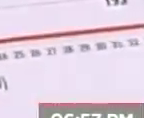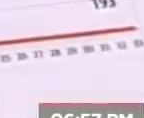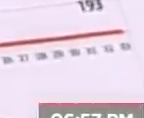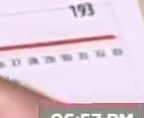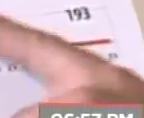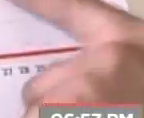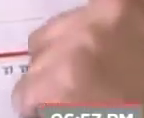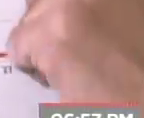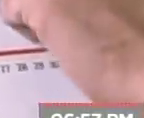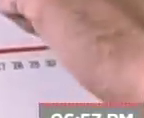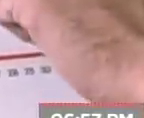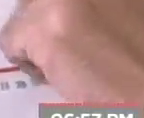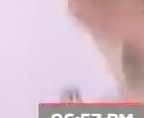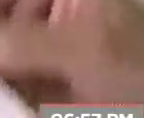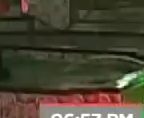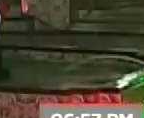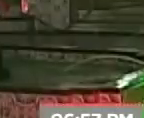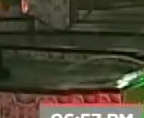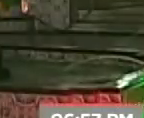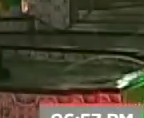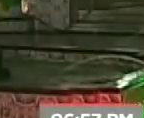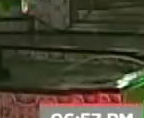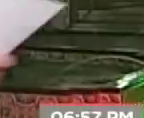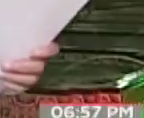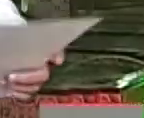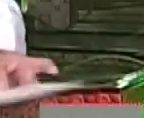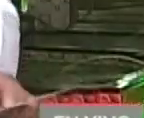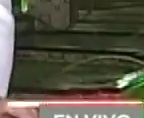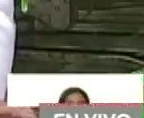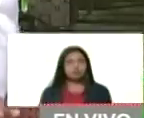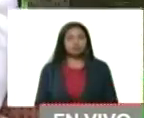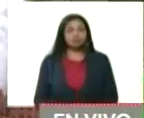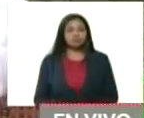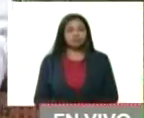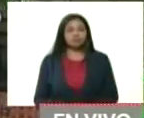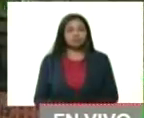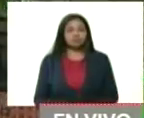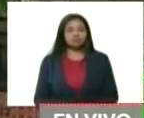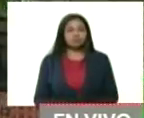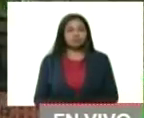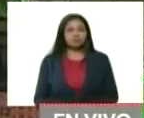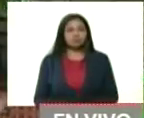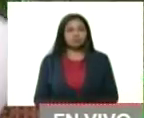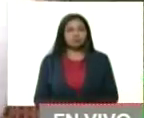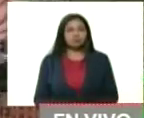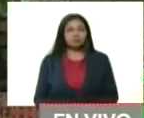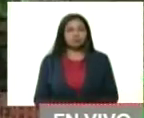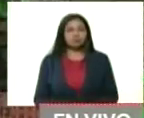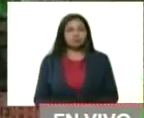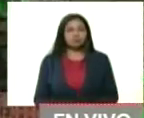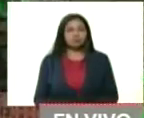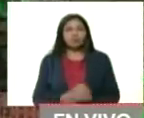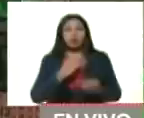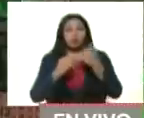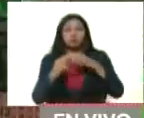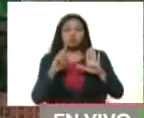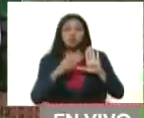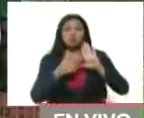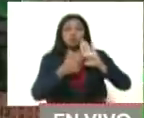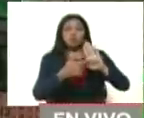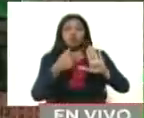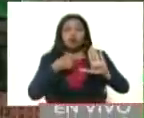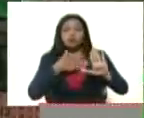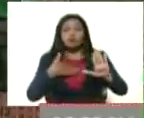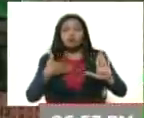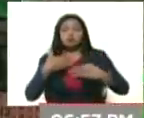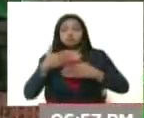el comportamiento hubiera sido similar a el de los Estados Unidos de Norteamérica. Y la última lámina que quería compartir